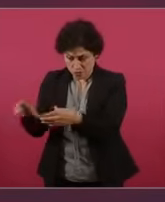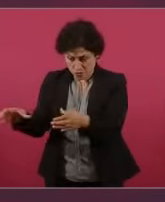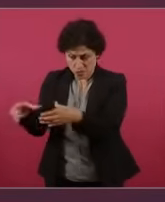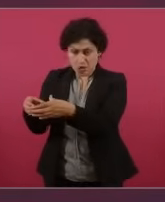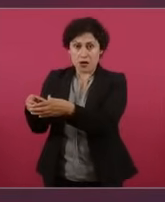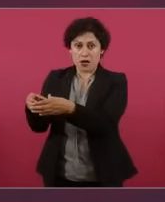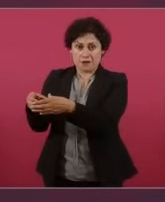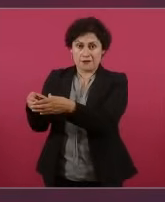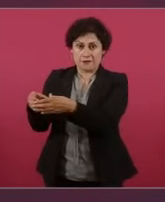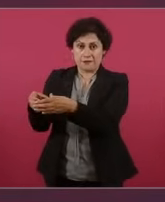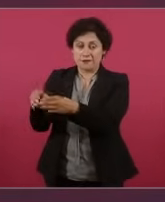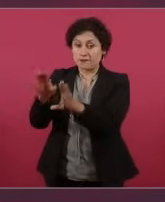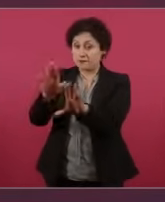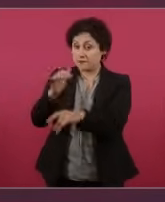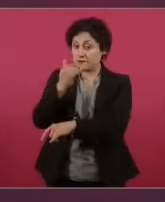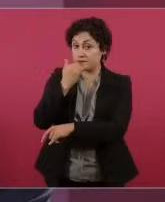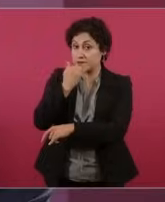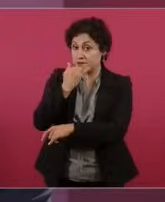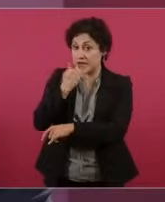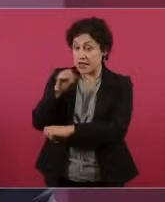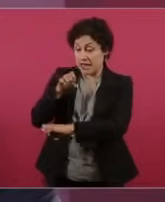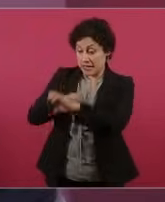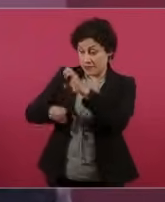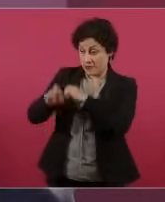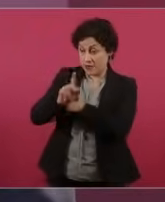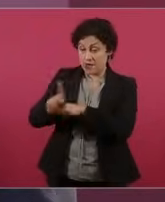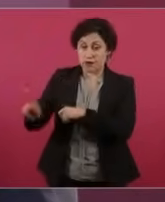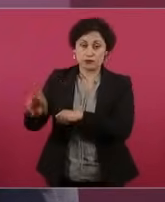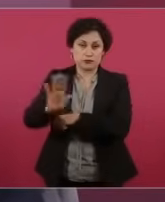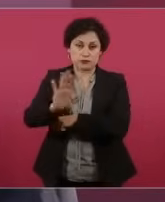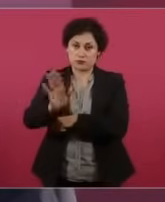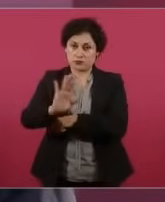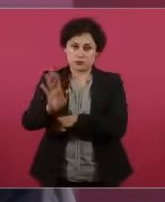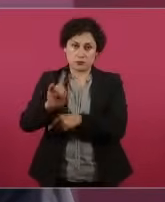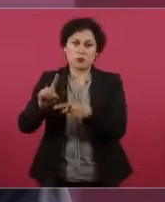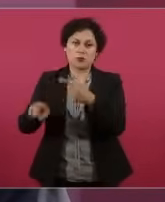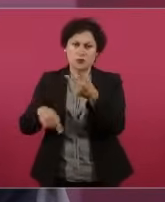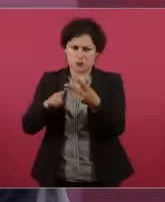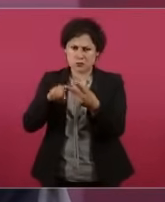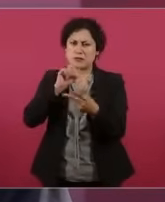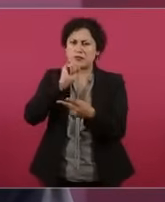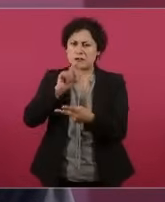no solo empresarios, porque aquí tuvo que ver Castañeda,